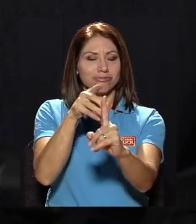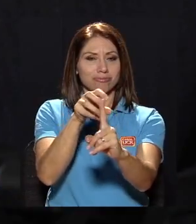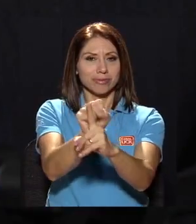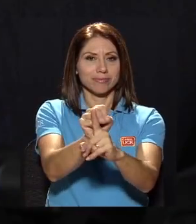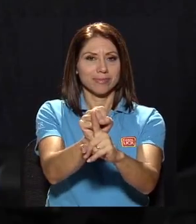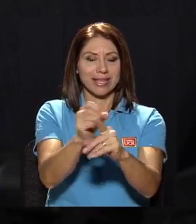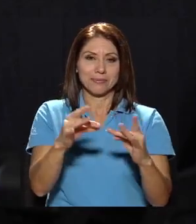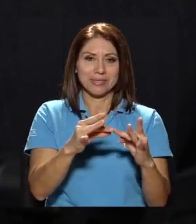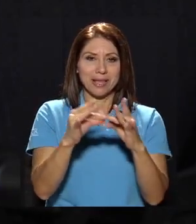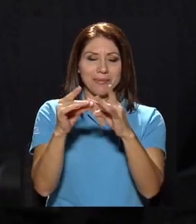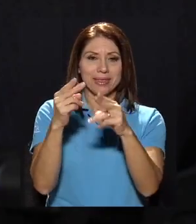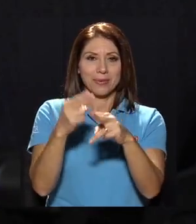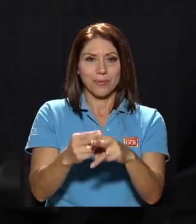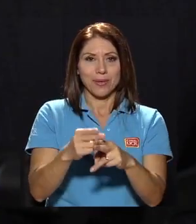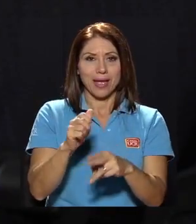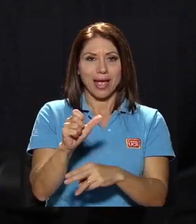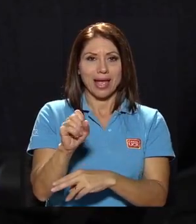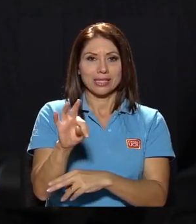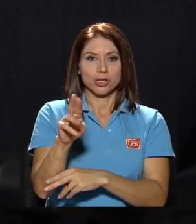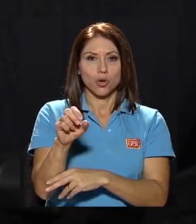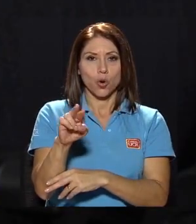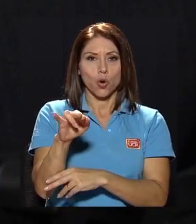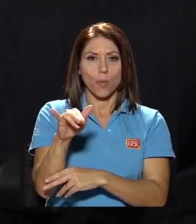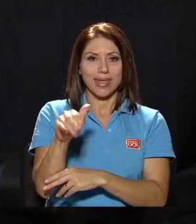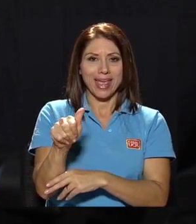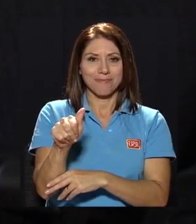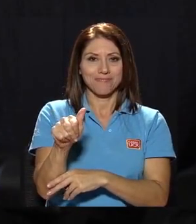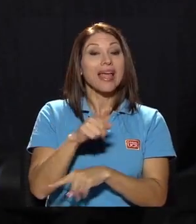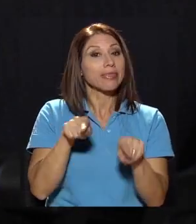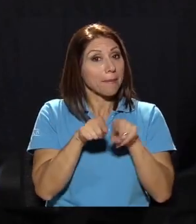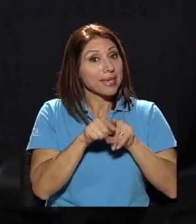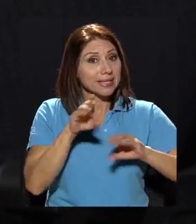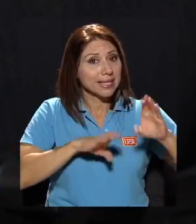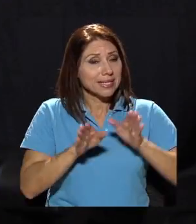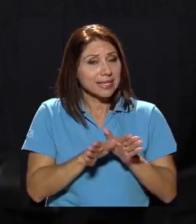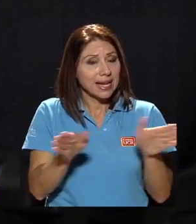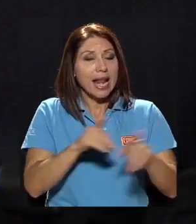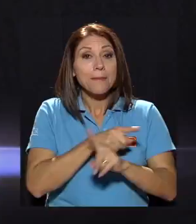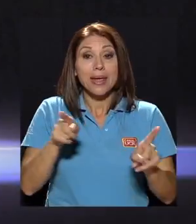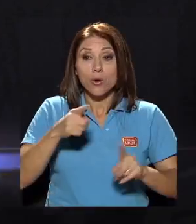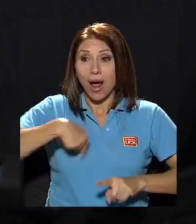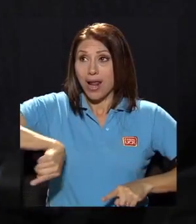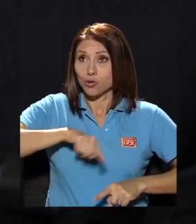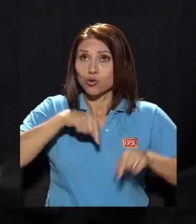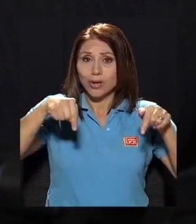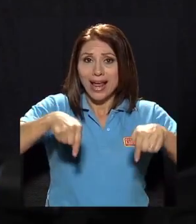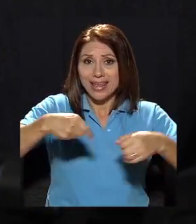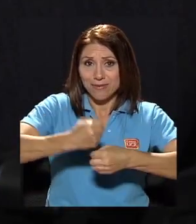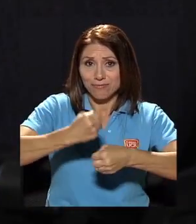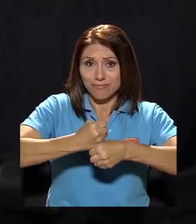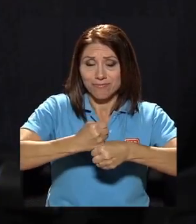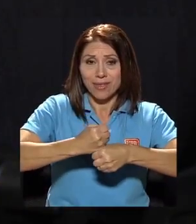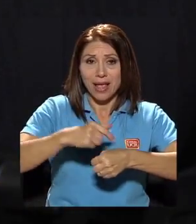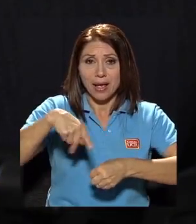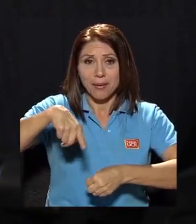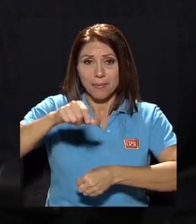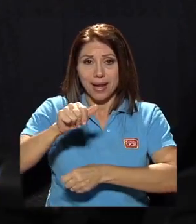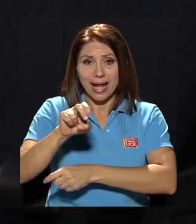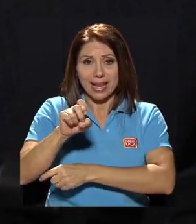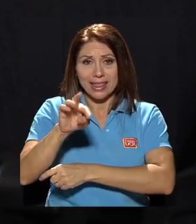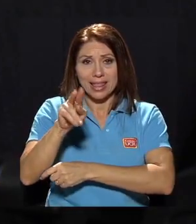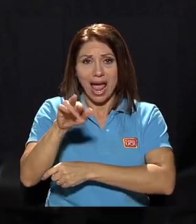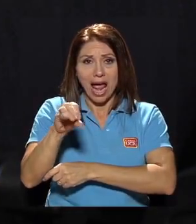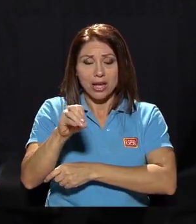todo en astronomía, claro, en ciencias en general también. Entonces, lo que se hace en nuestro planetario, punto de